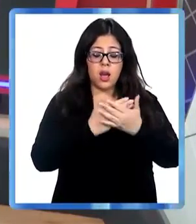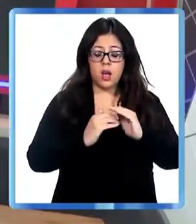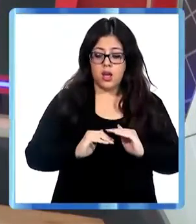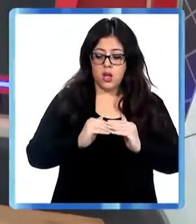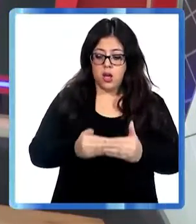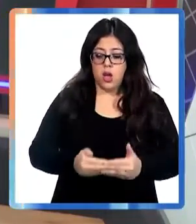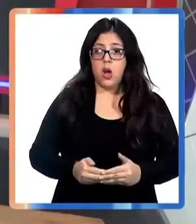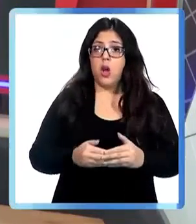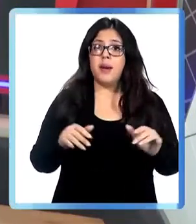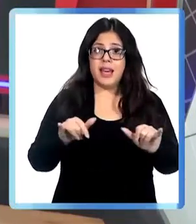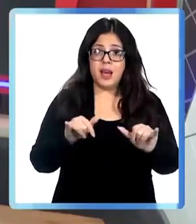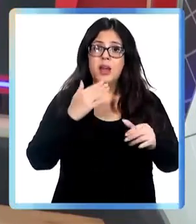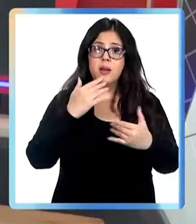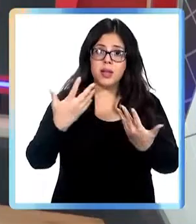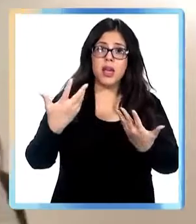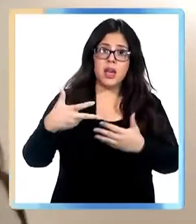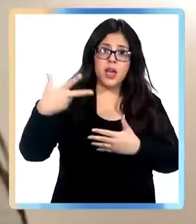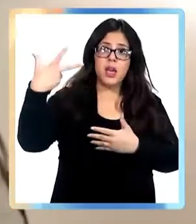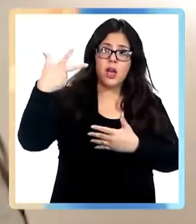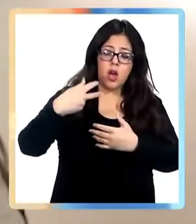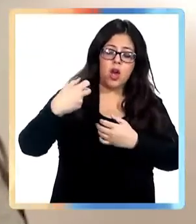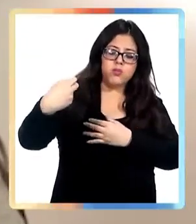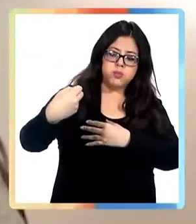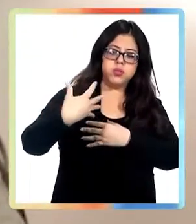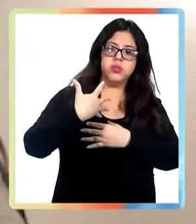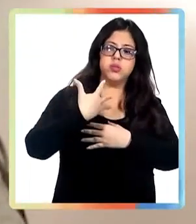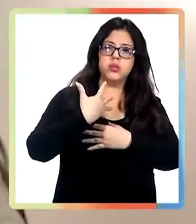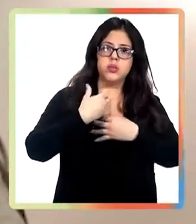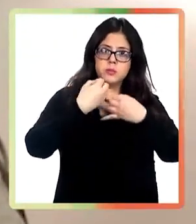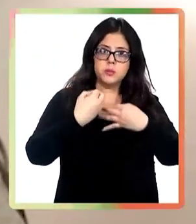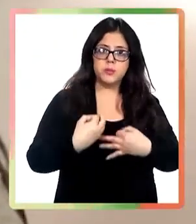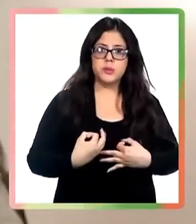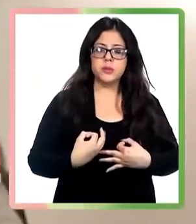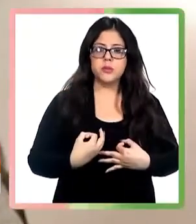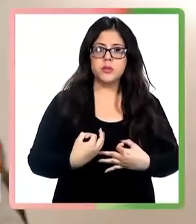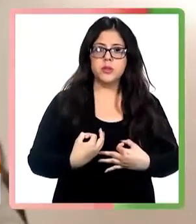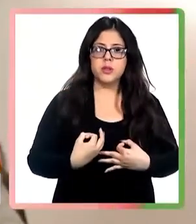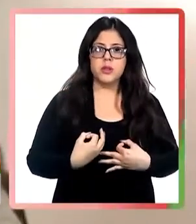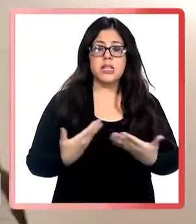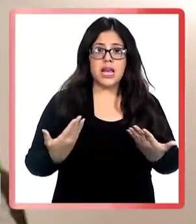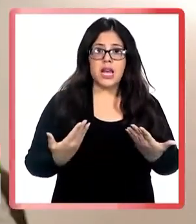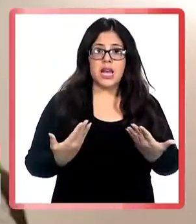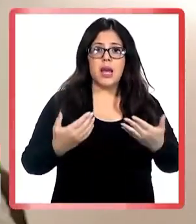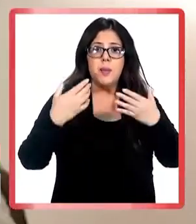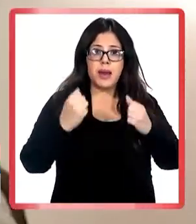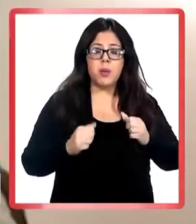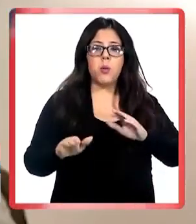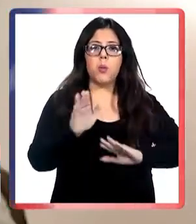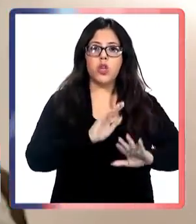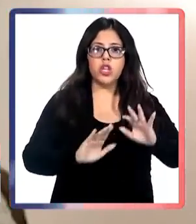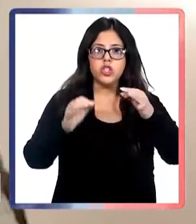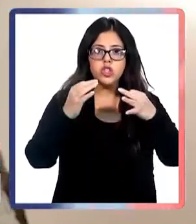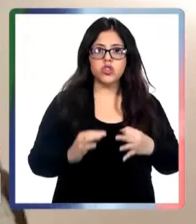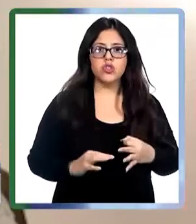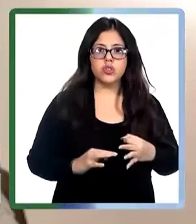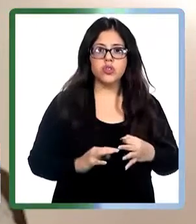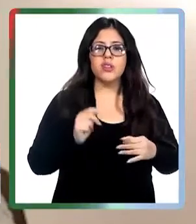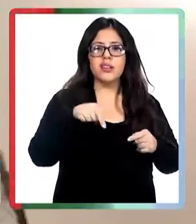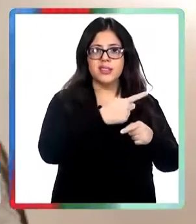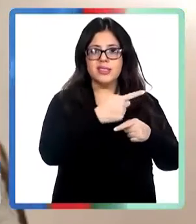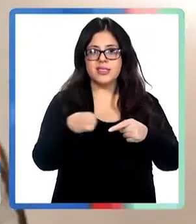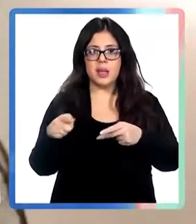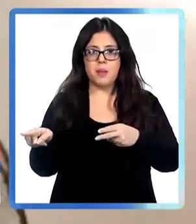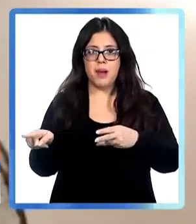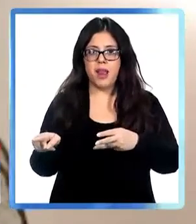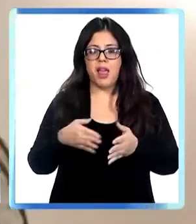gestación, para que el bebé reciba una carga suficientemente potente para poder generar la protección durante esas semanas